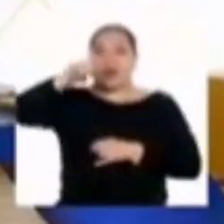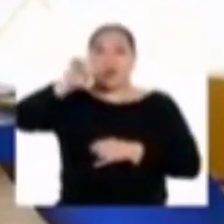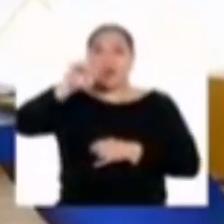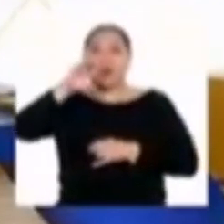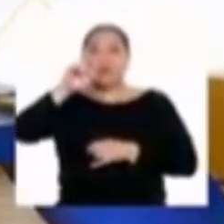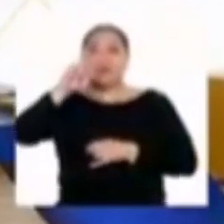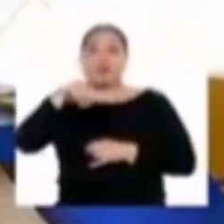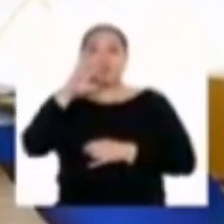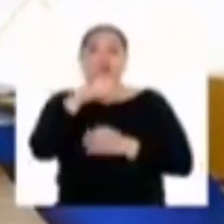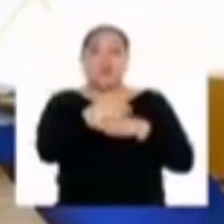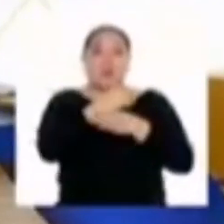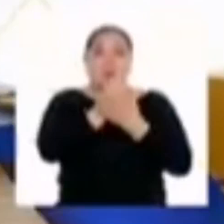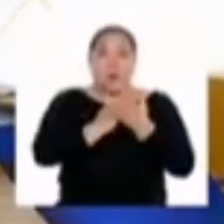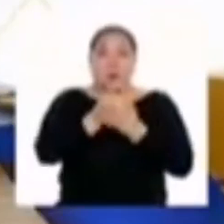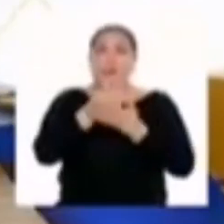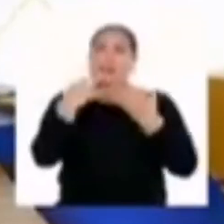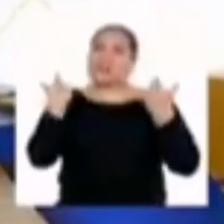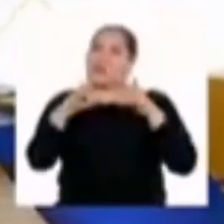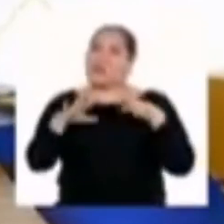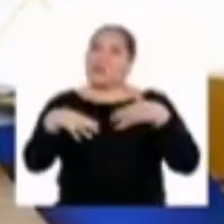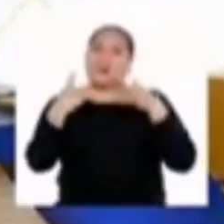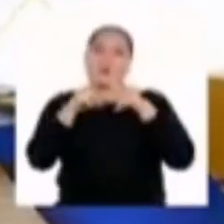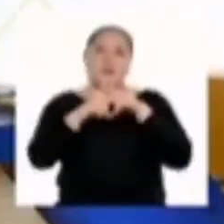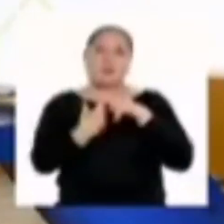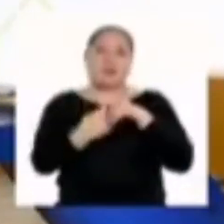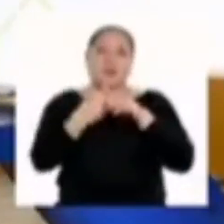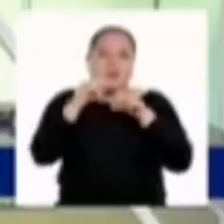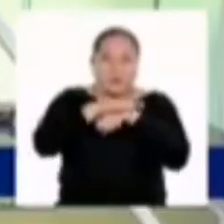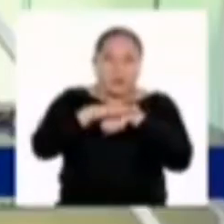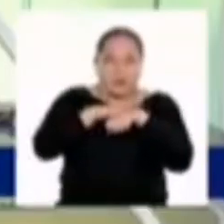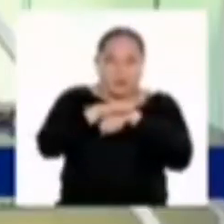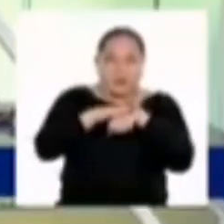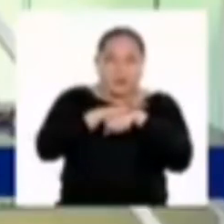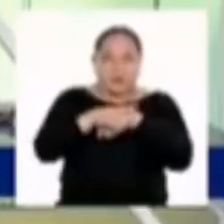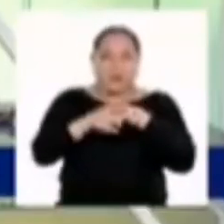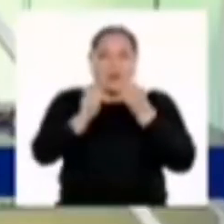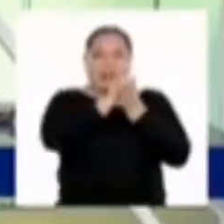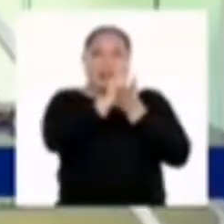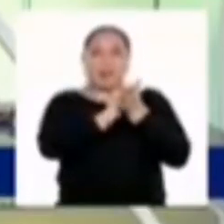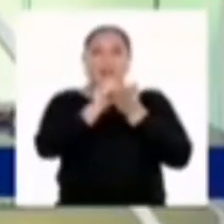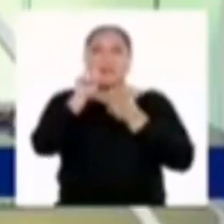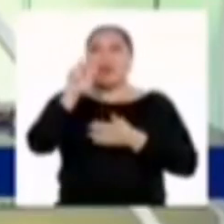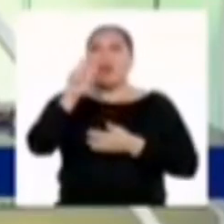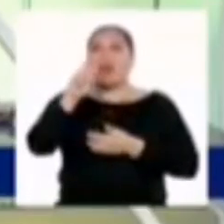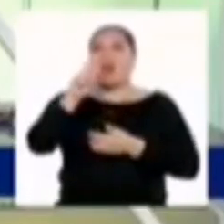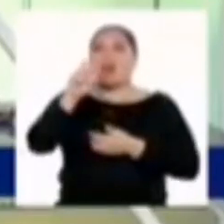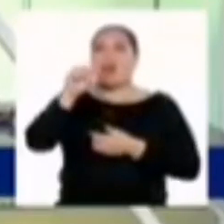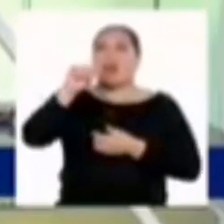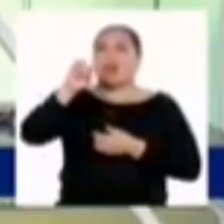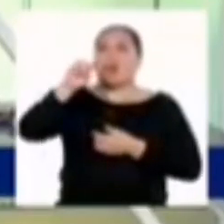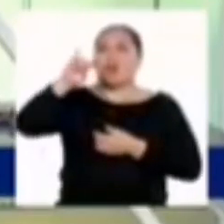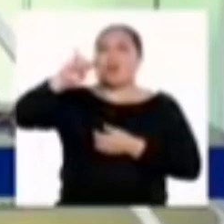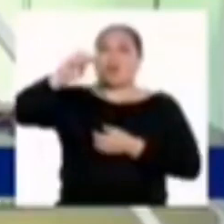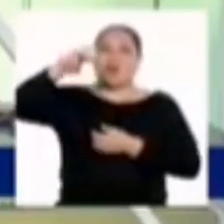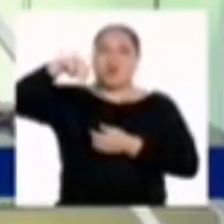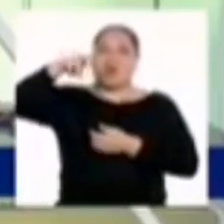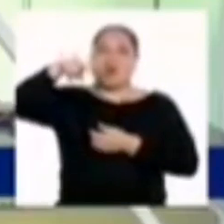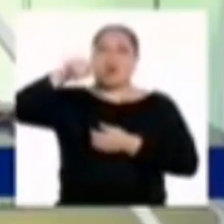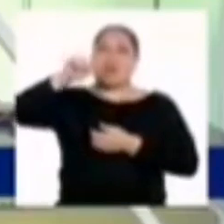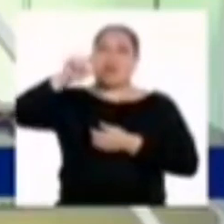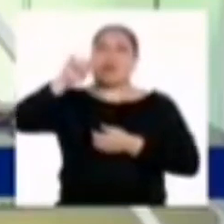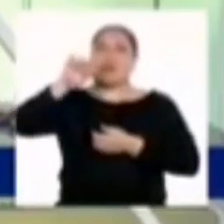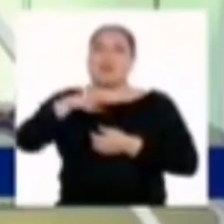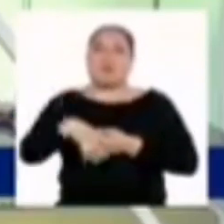ya podemos empezar a planificar nuestro texto argumentativo. Entonces, vamos con la situación comunicativa.